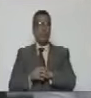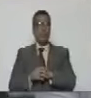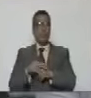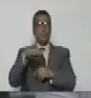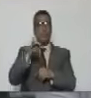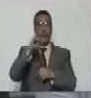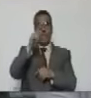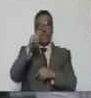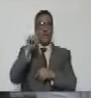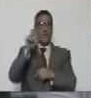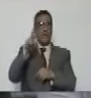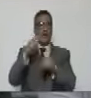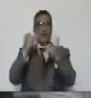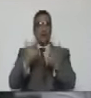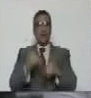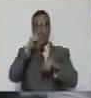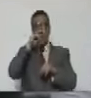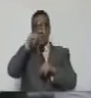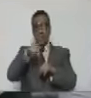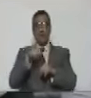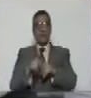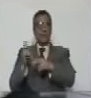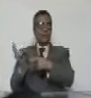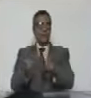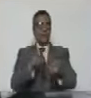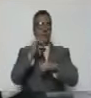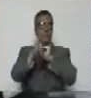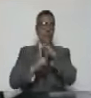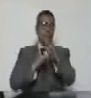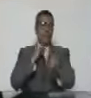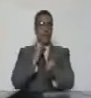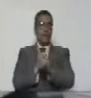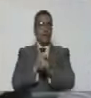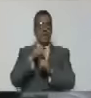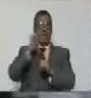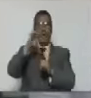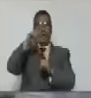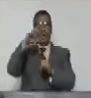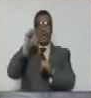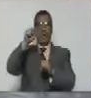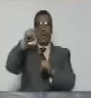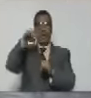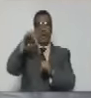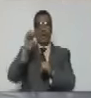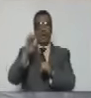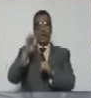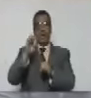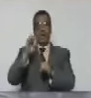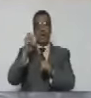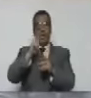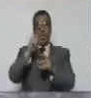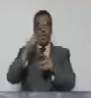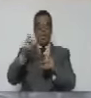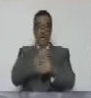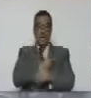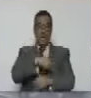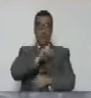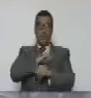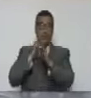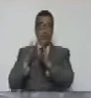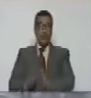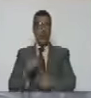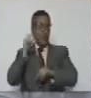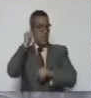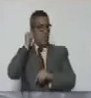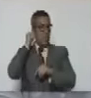Filben, estaba este año entre los invitados internacionales Irene Vallejo, una filóloga española que